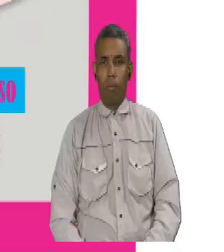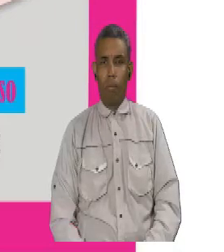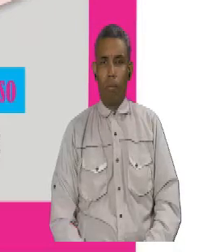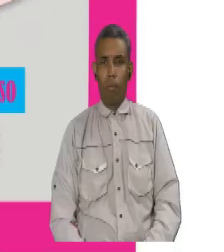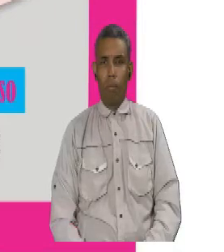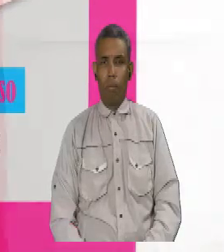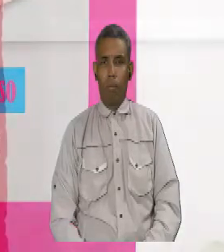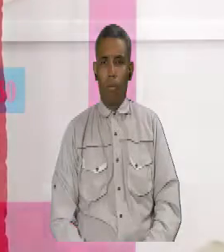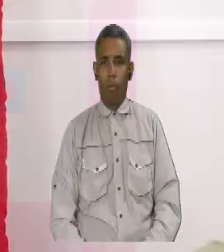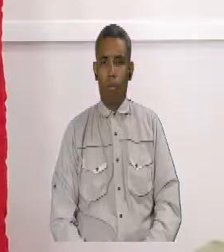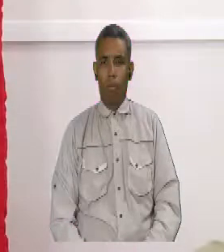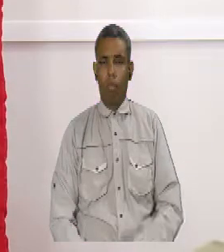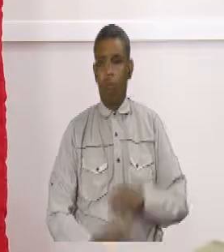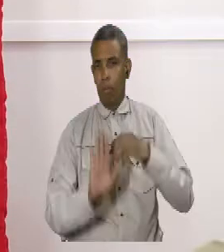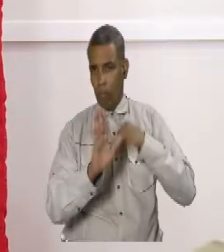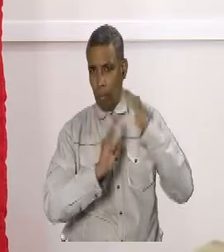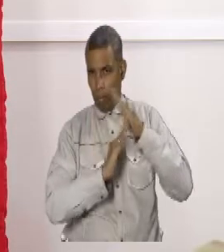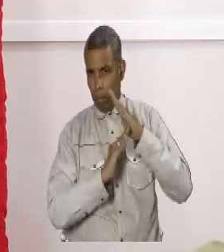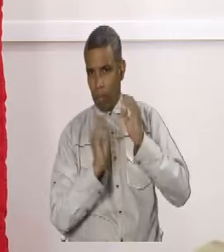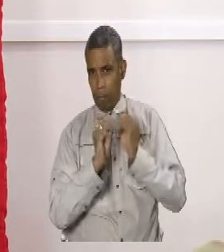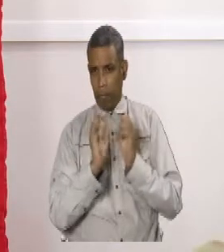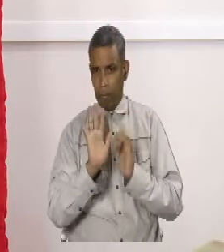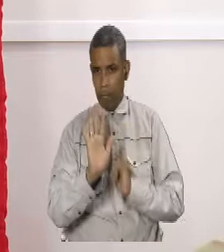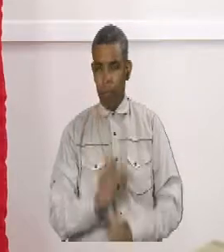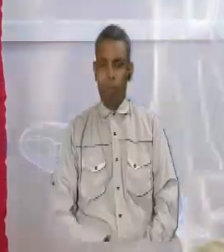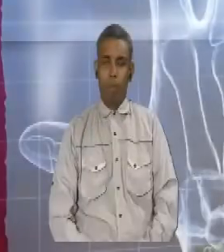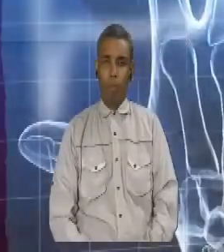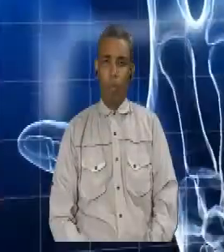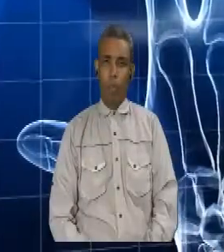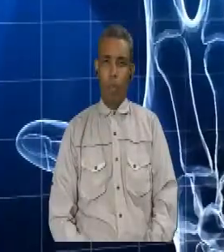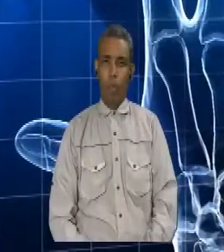318-307-7202. Vamos ahora a hacer una pausa comercial y ya regresamos.